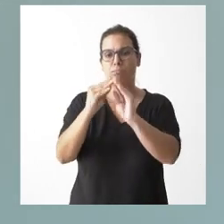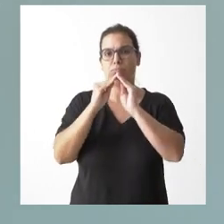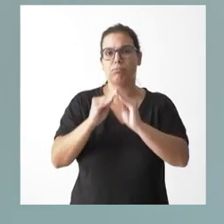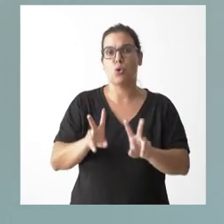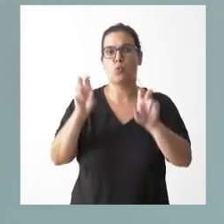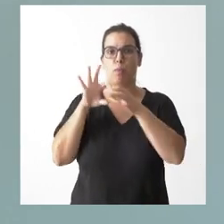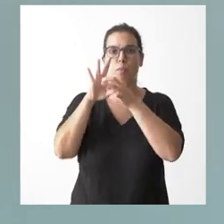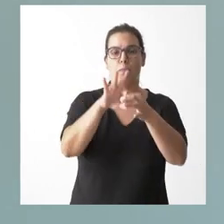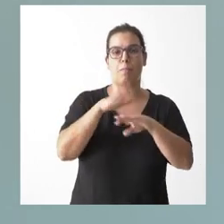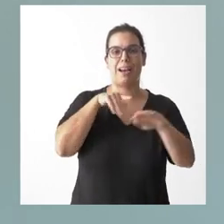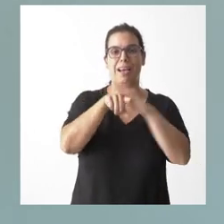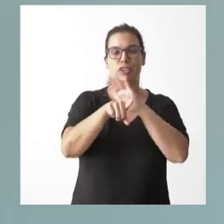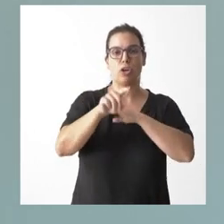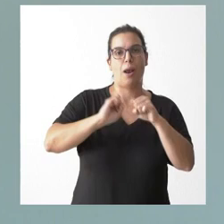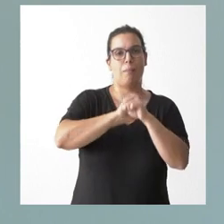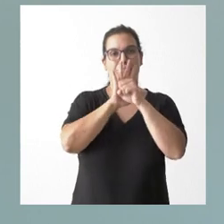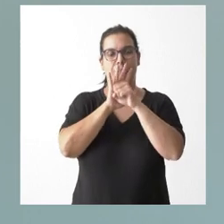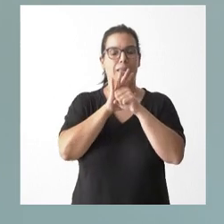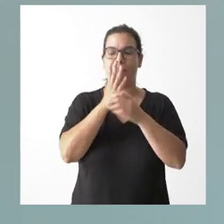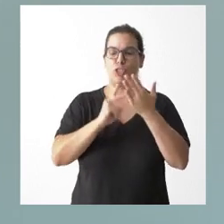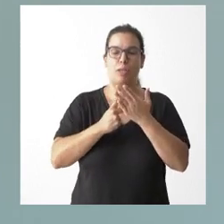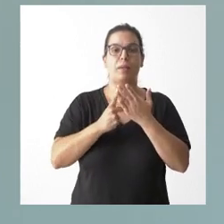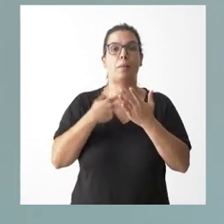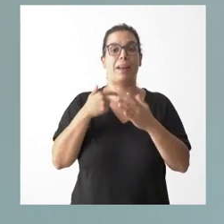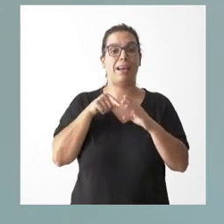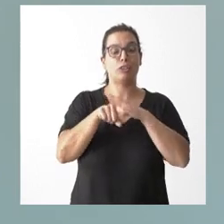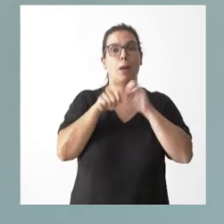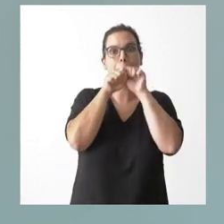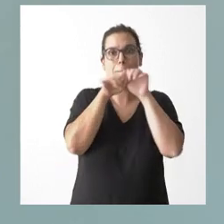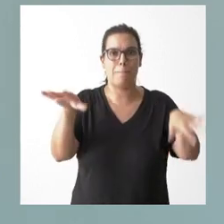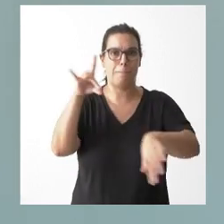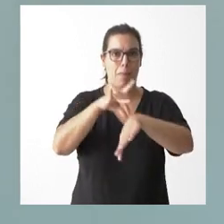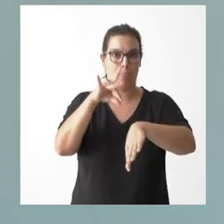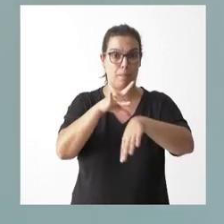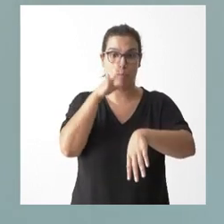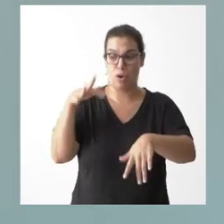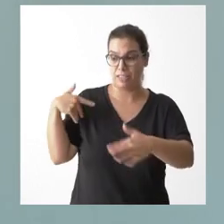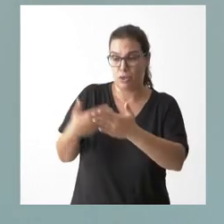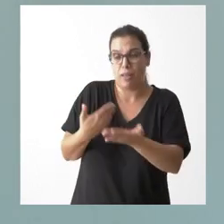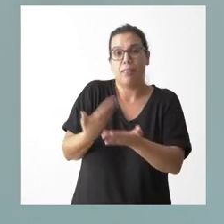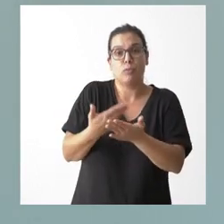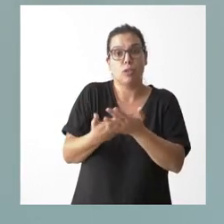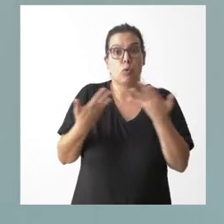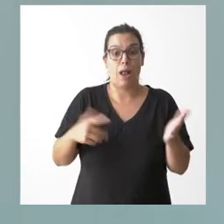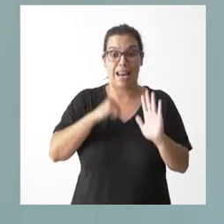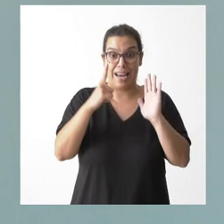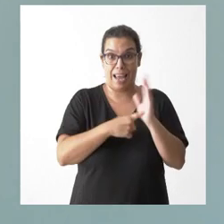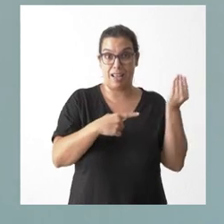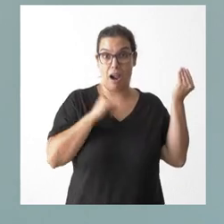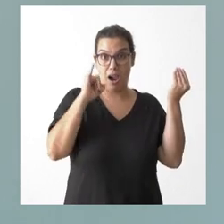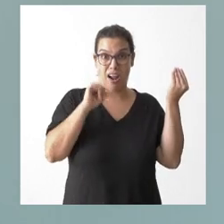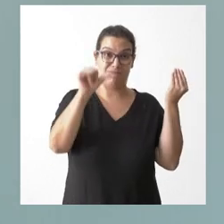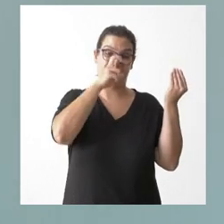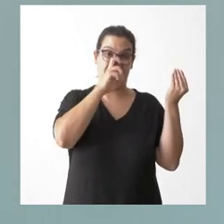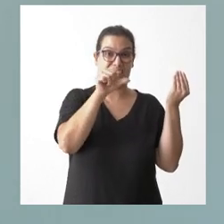pandemias, porque si algo nos ha demostrado todo este tiempo es que la ley de la que disponíamos